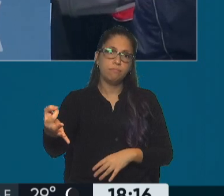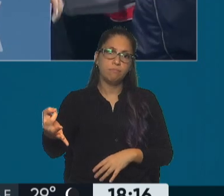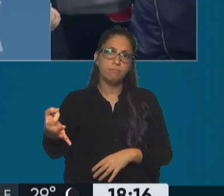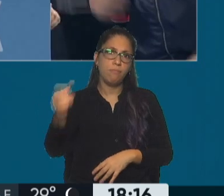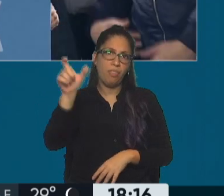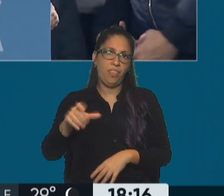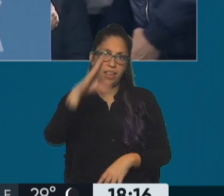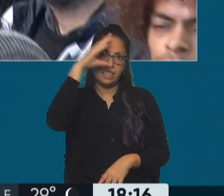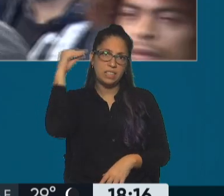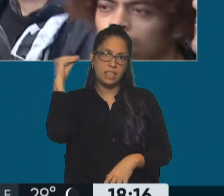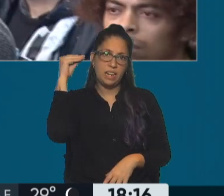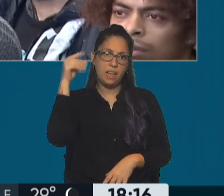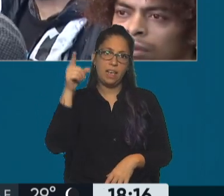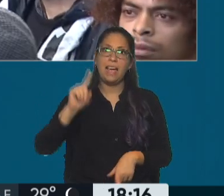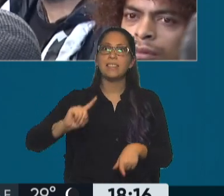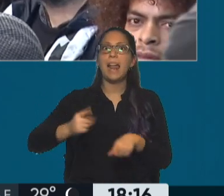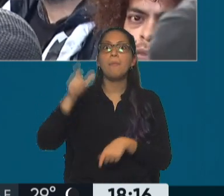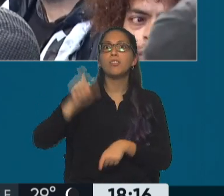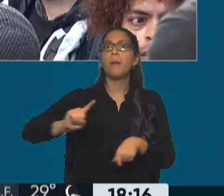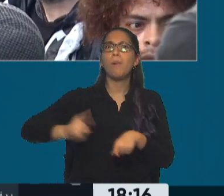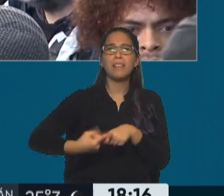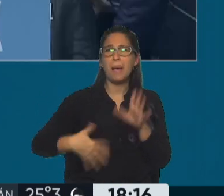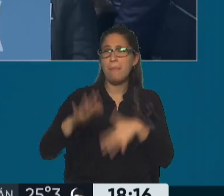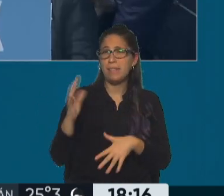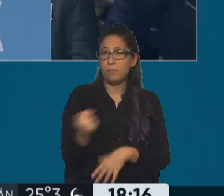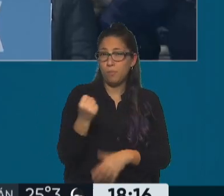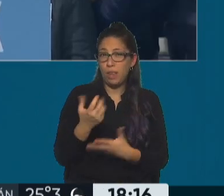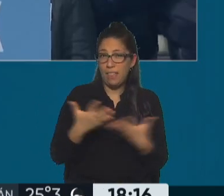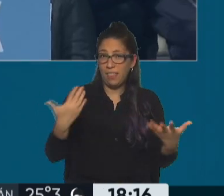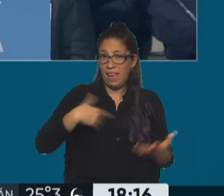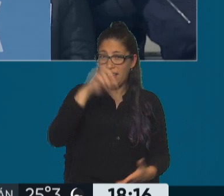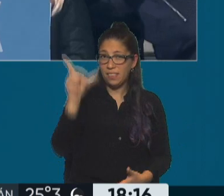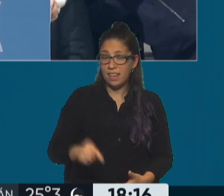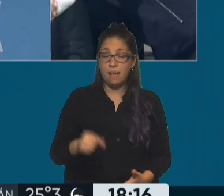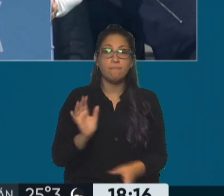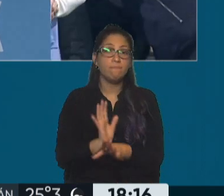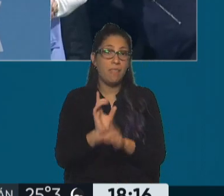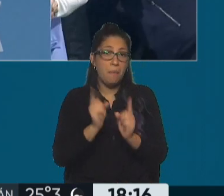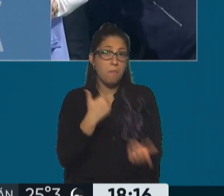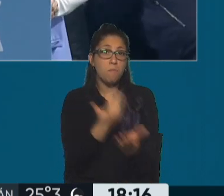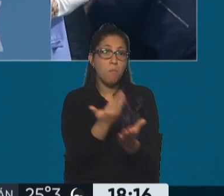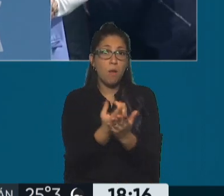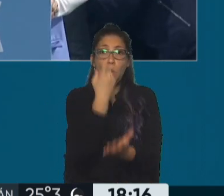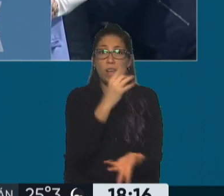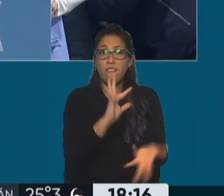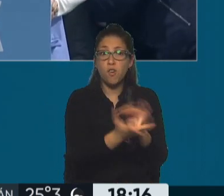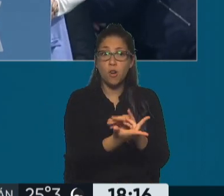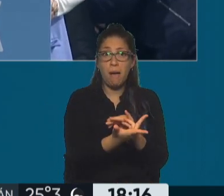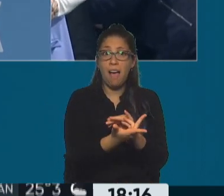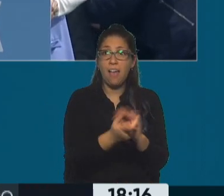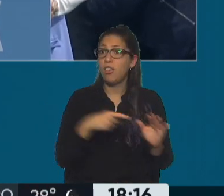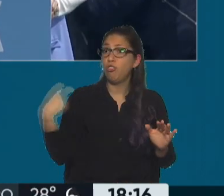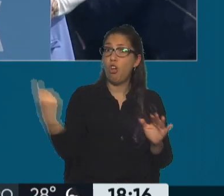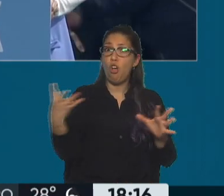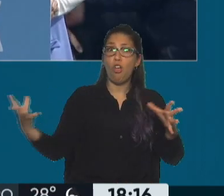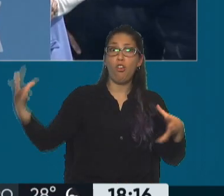más importante de la Argentina por leguas, sino que además está proponiendo, casi te diría, el único camino posible con todos adentro.